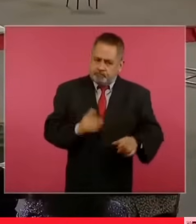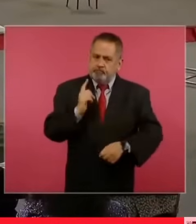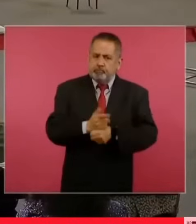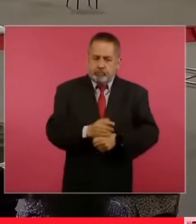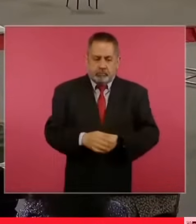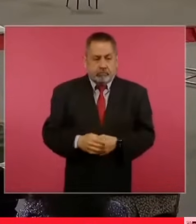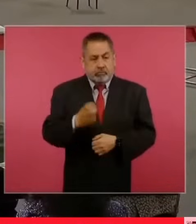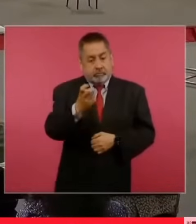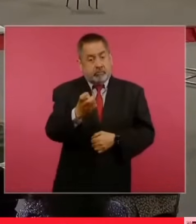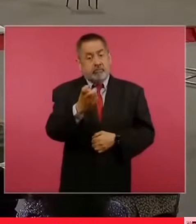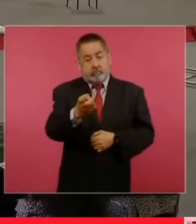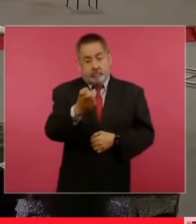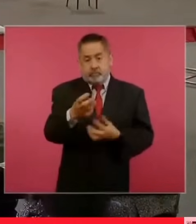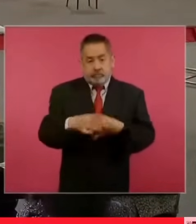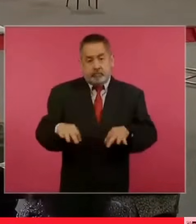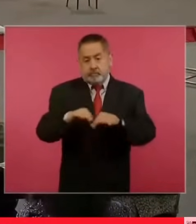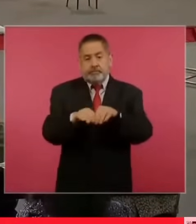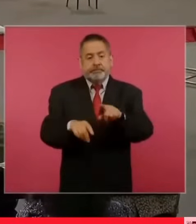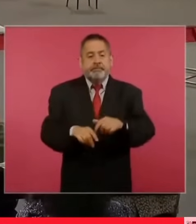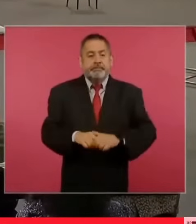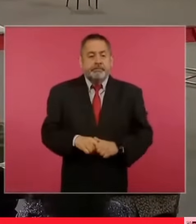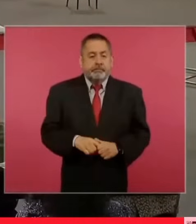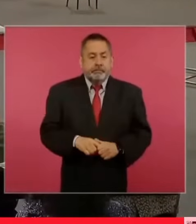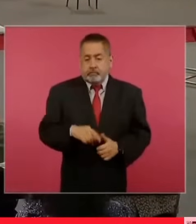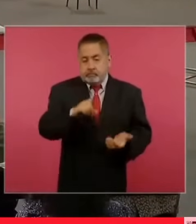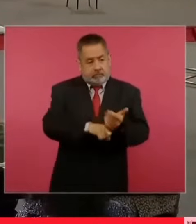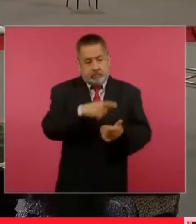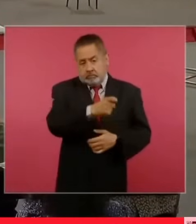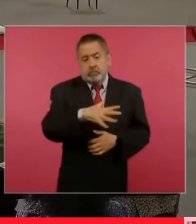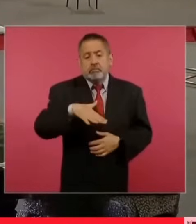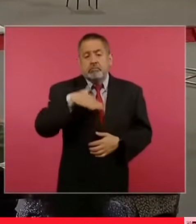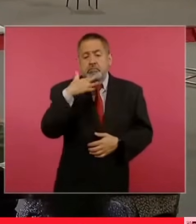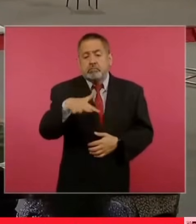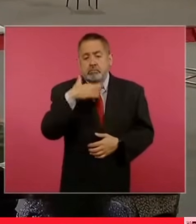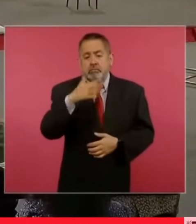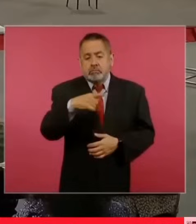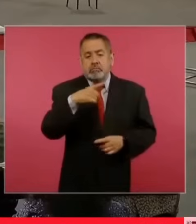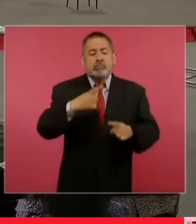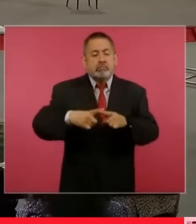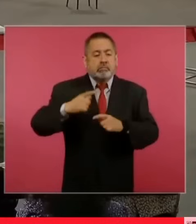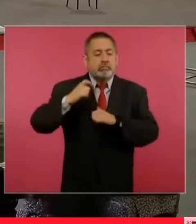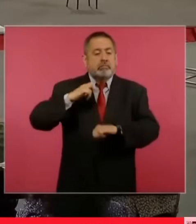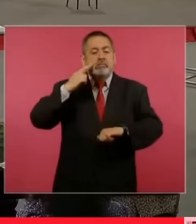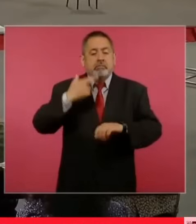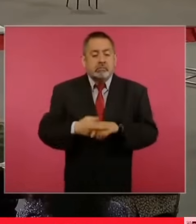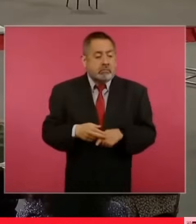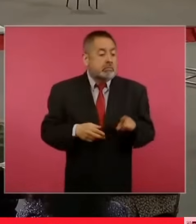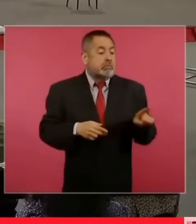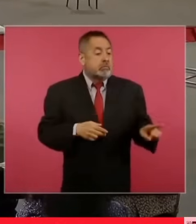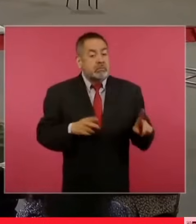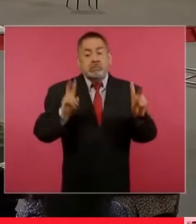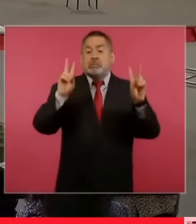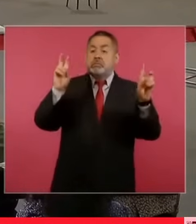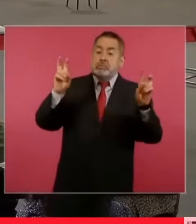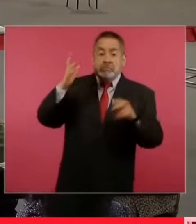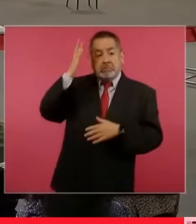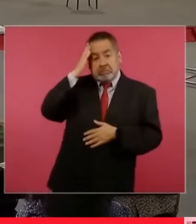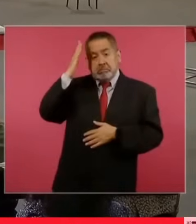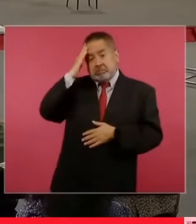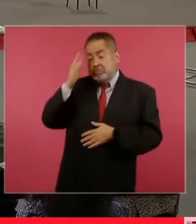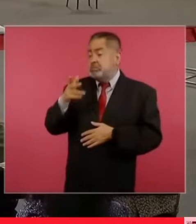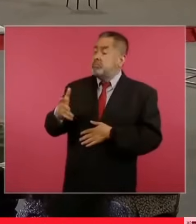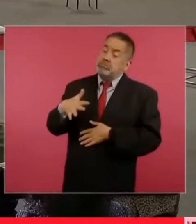caso importante porque es un caso de corrupción encabezado por quien dice combatir la corrupción o